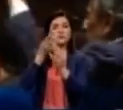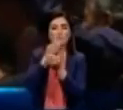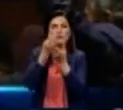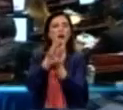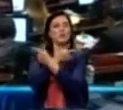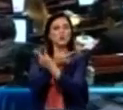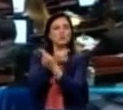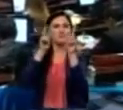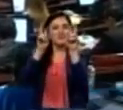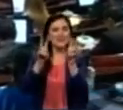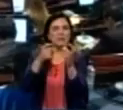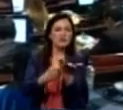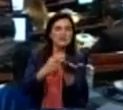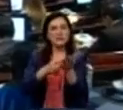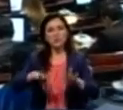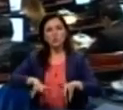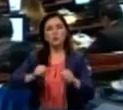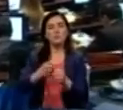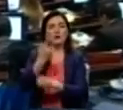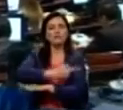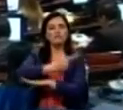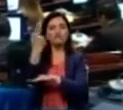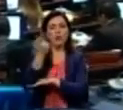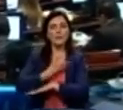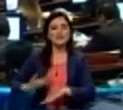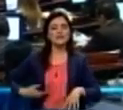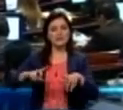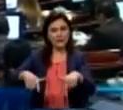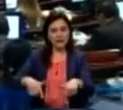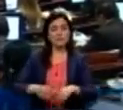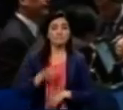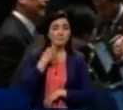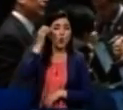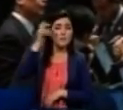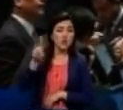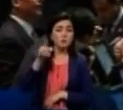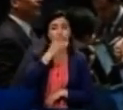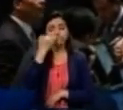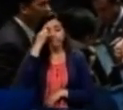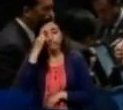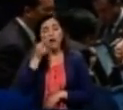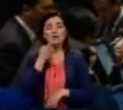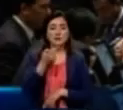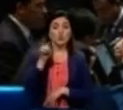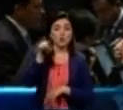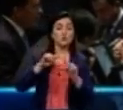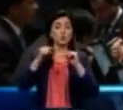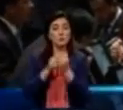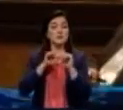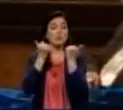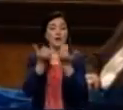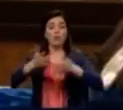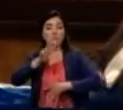tratamiento de los casos de corrupción durante los primeros días de gobierno del presidente Lenín Moreno. Alianza País también se alista para la reunión de la Comisión